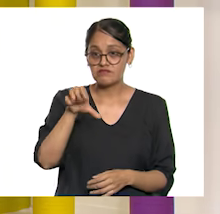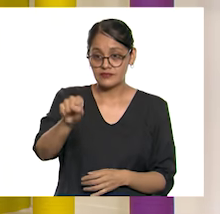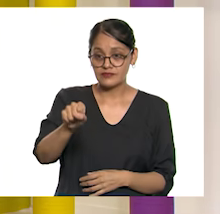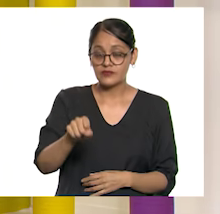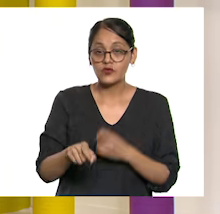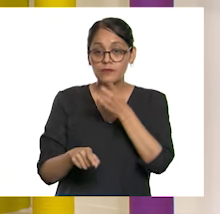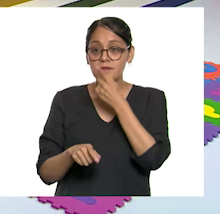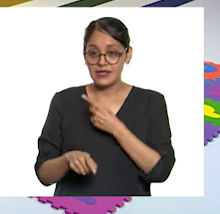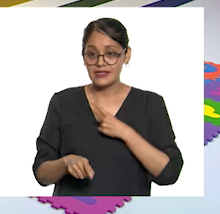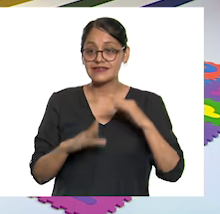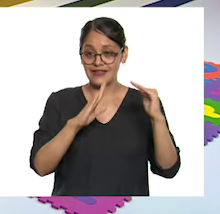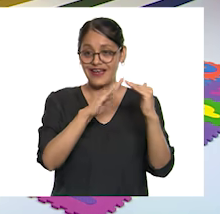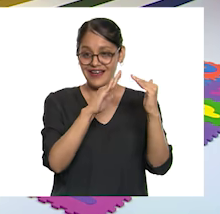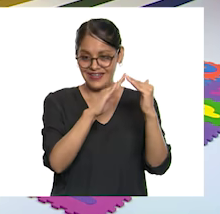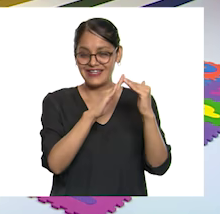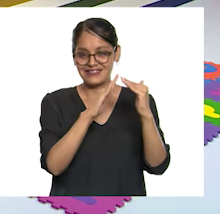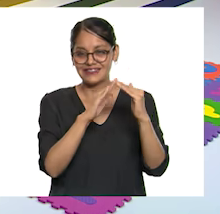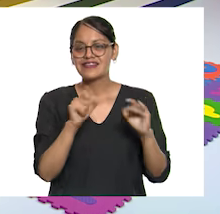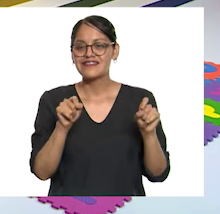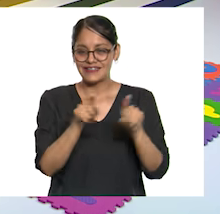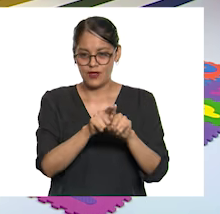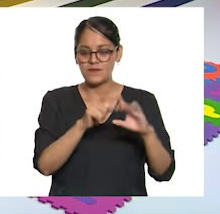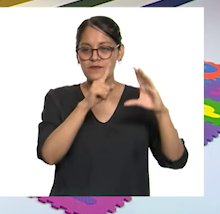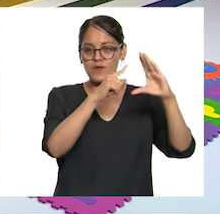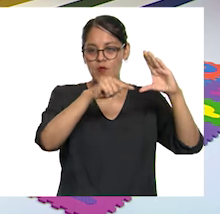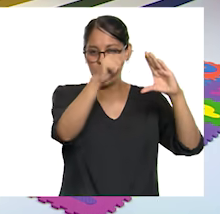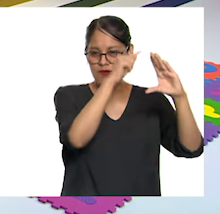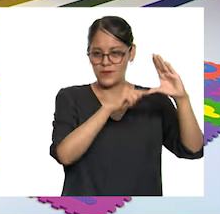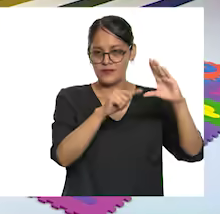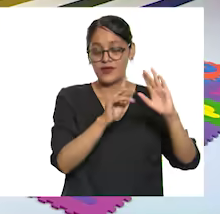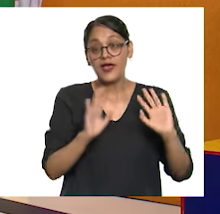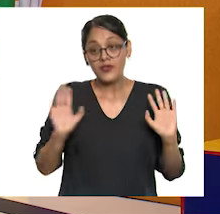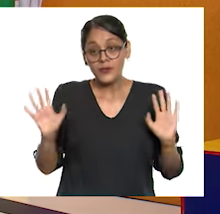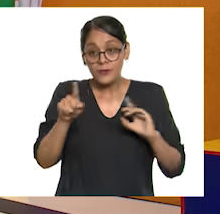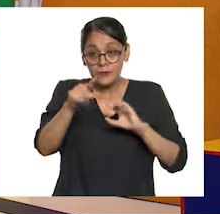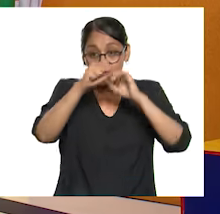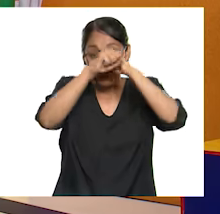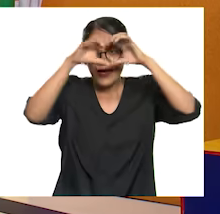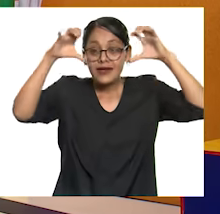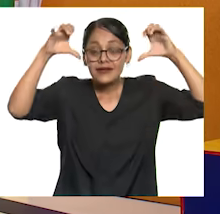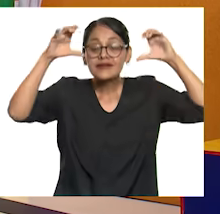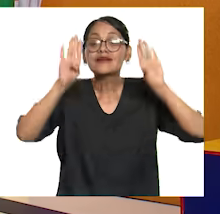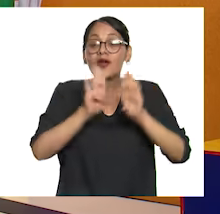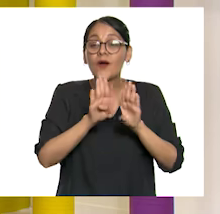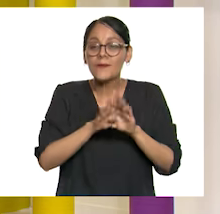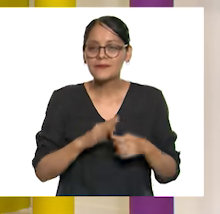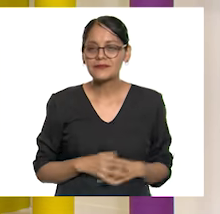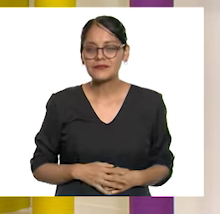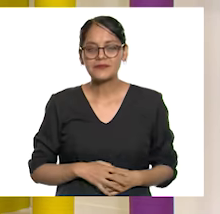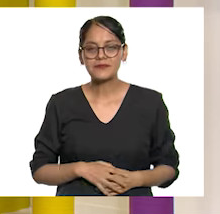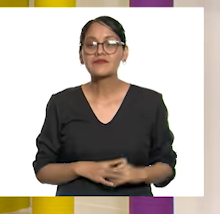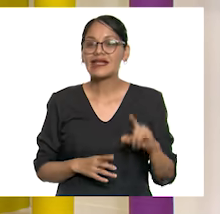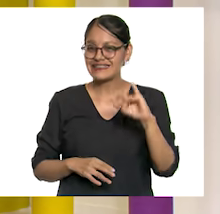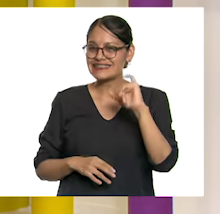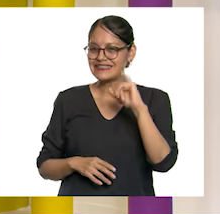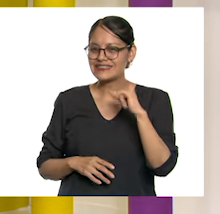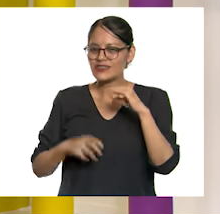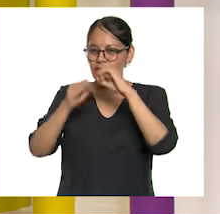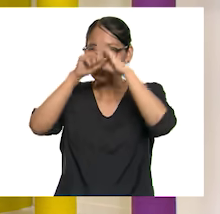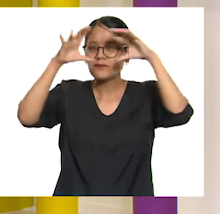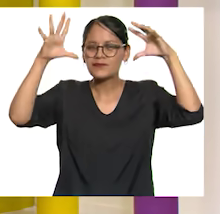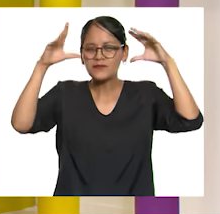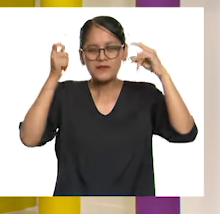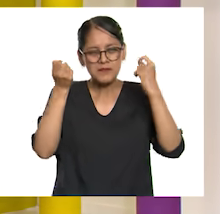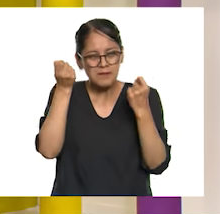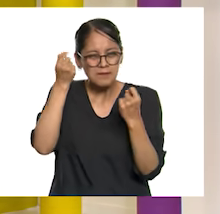Ajá. Dijiste en una casa que también era un molino. ¿Puedes imaginarte cómo era? Sí, puedo imaginarme algunas cosas,